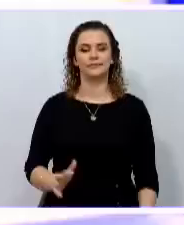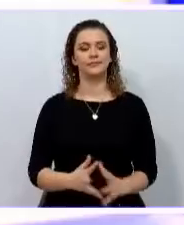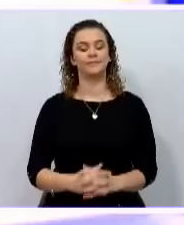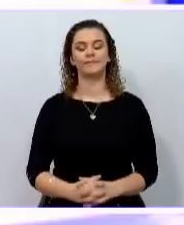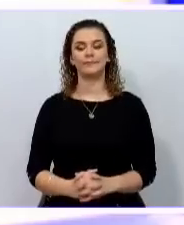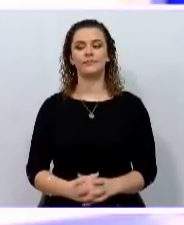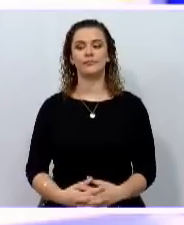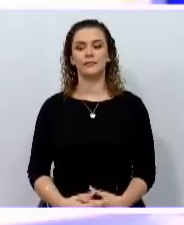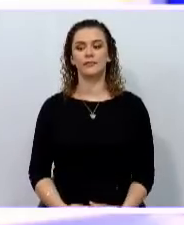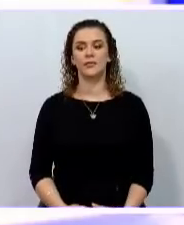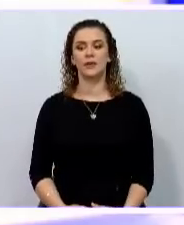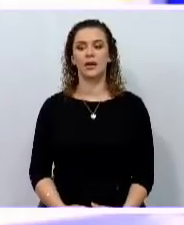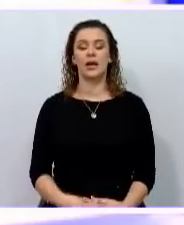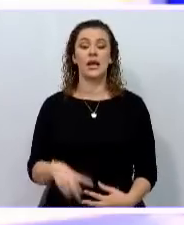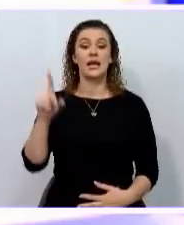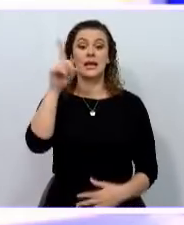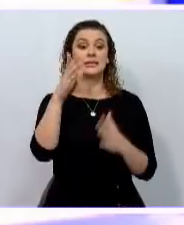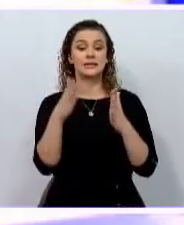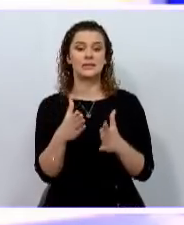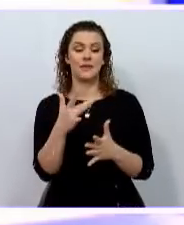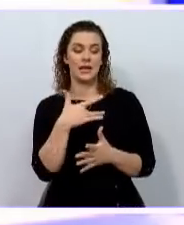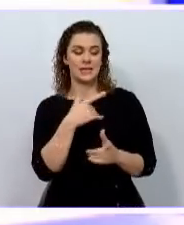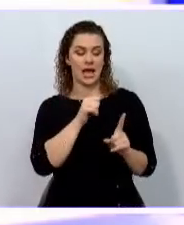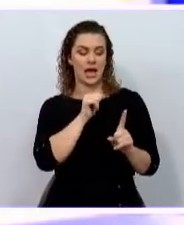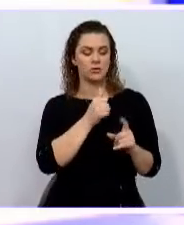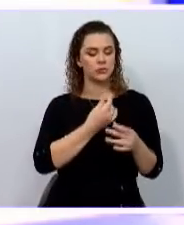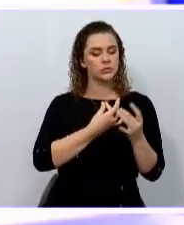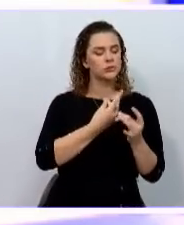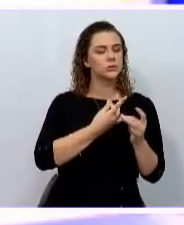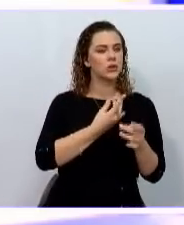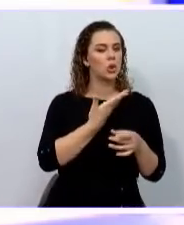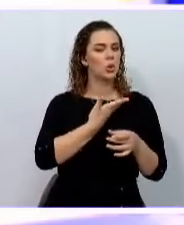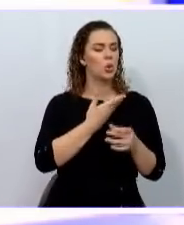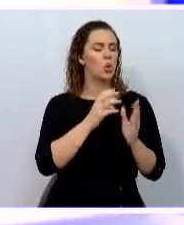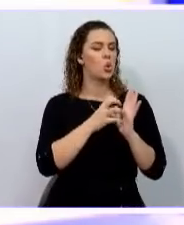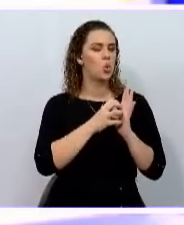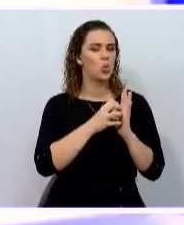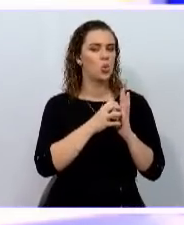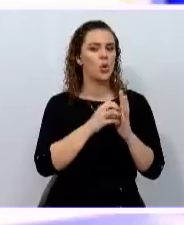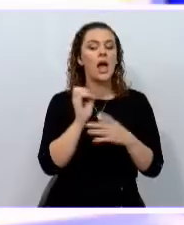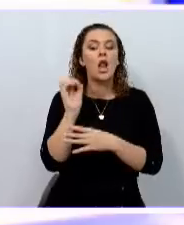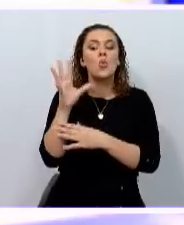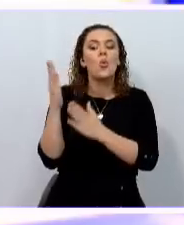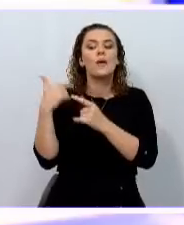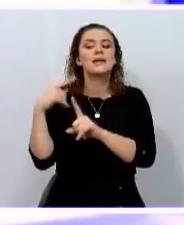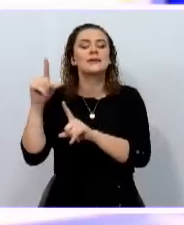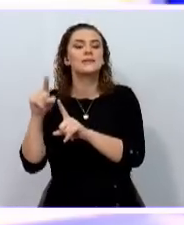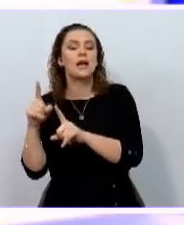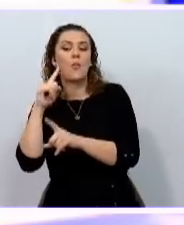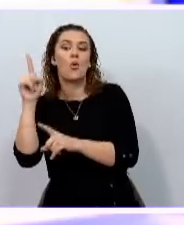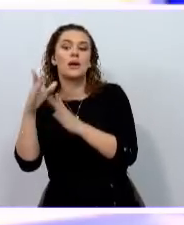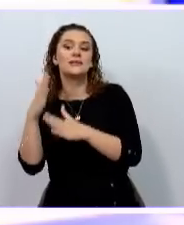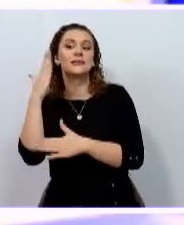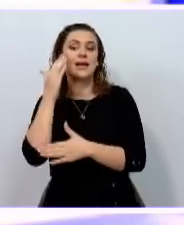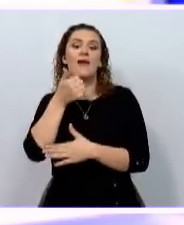es que el saprissista la espina que tiene el nudo es la luz de Esperanza que tiene esa prisa porque el